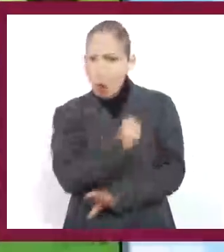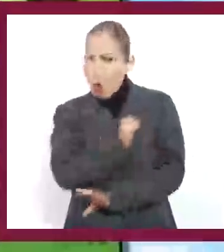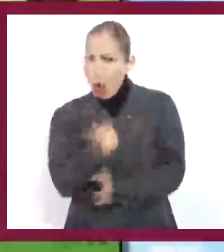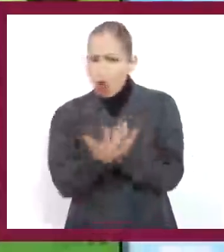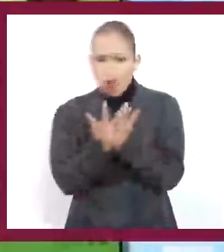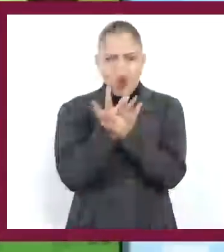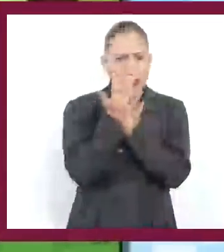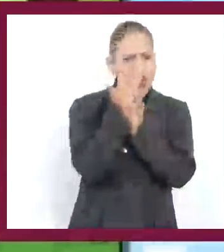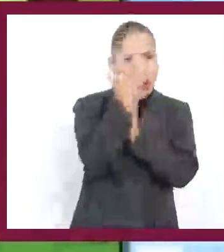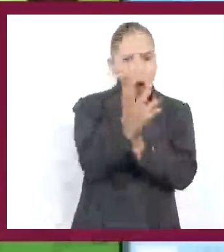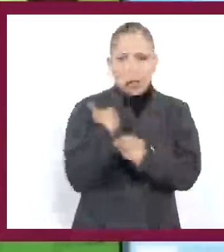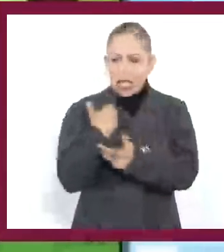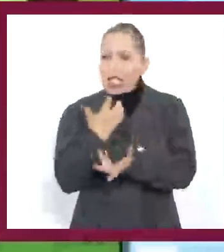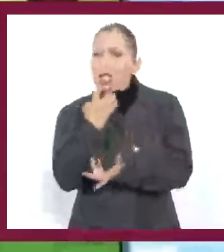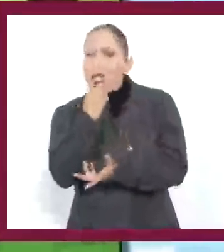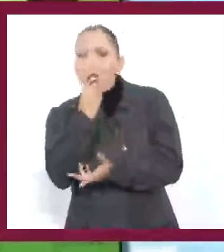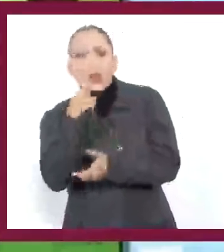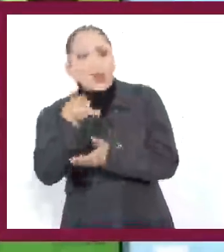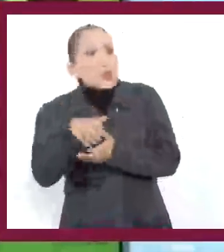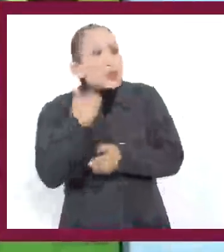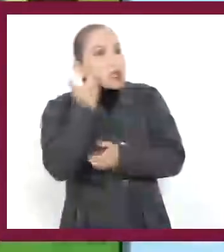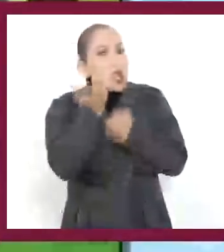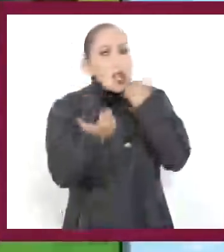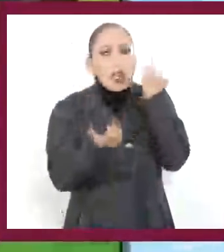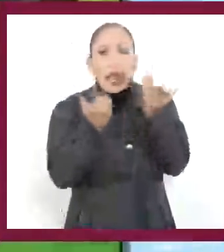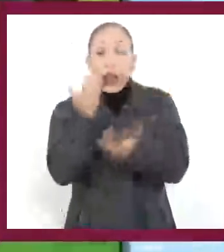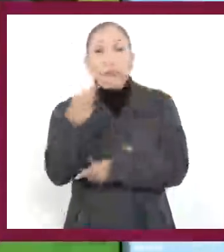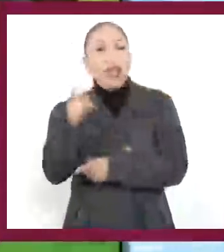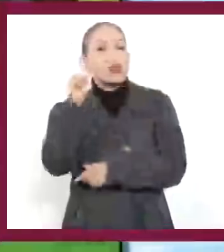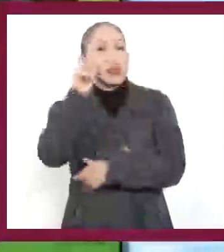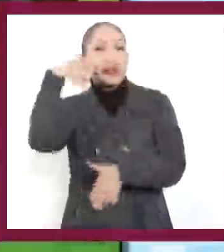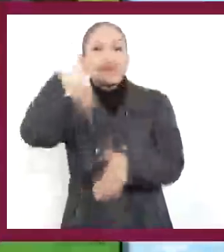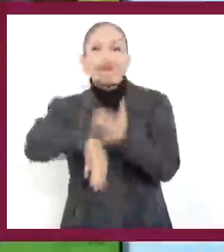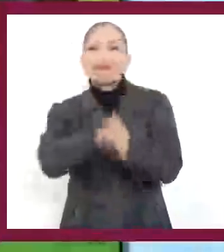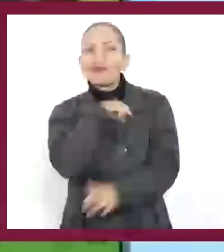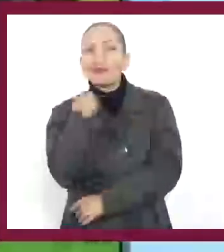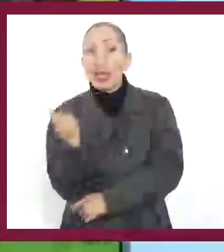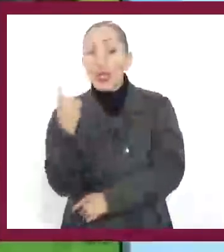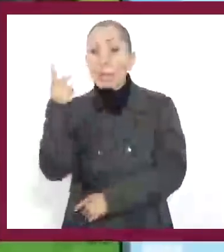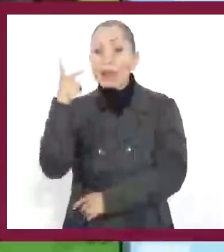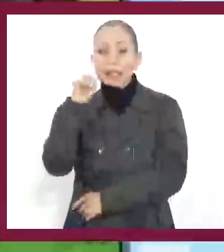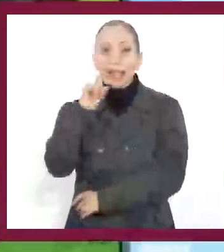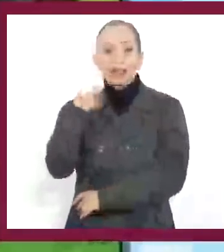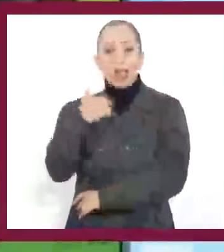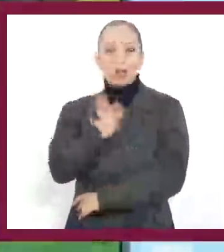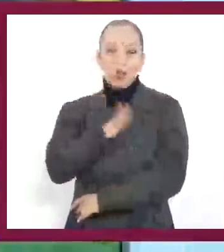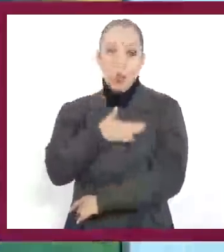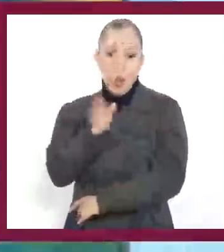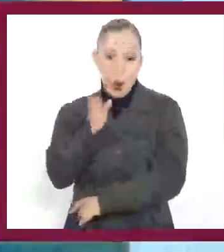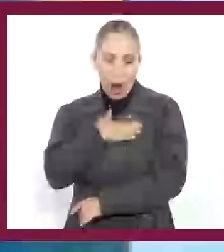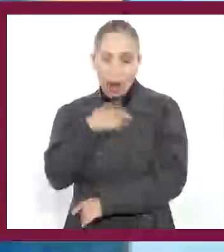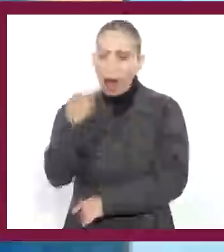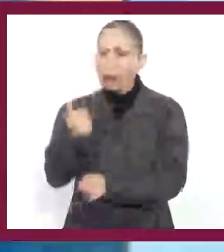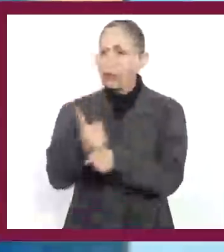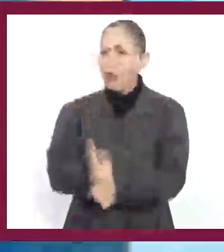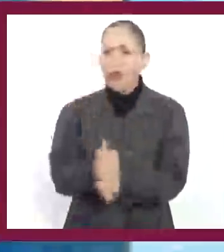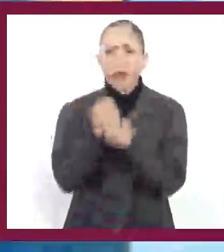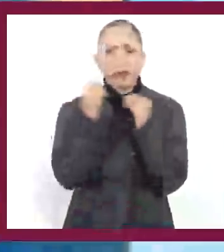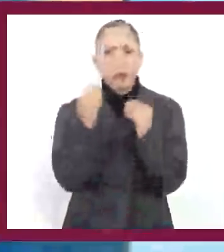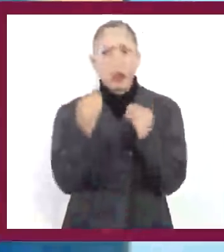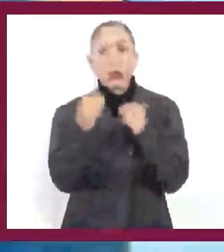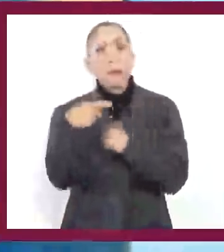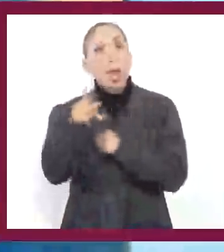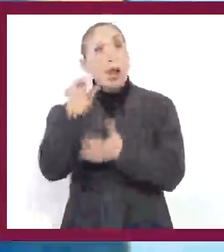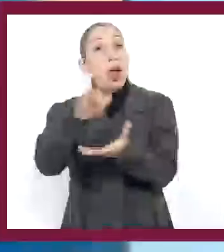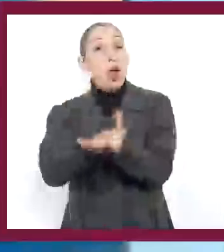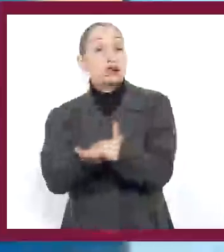malos y ambiciosos, pero siempre fracasan. Las princesas son muy buenas y sufren mucho, pero